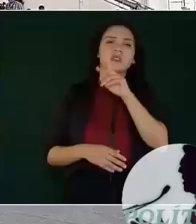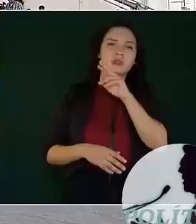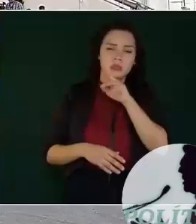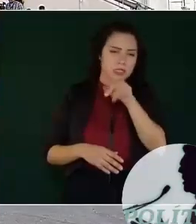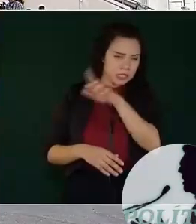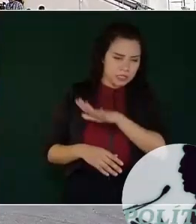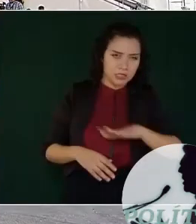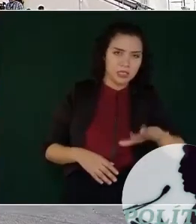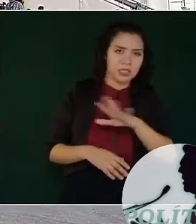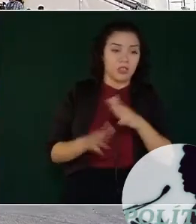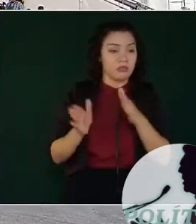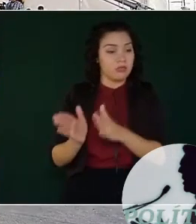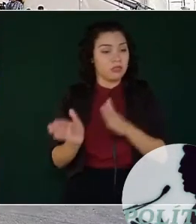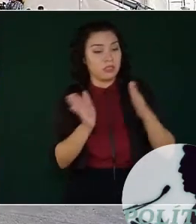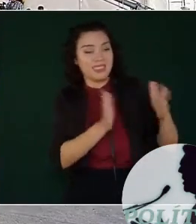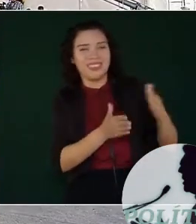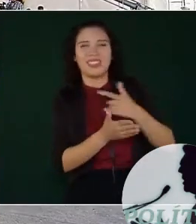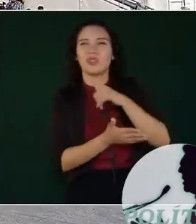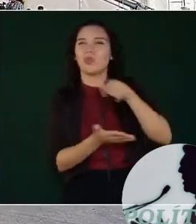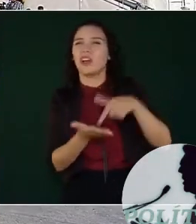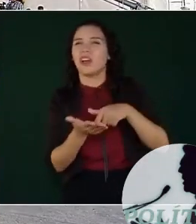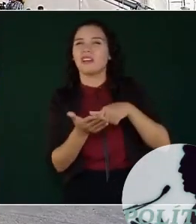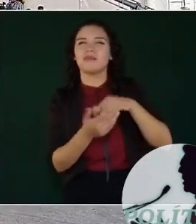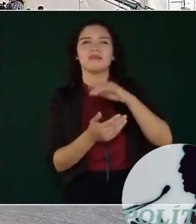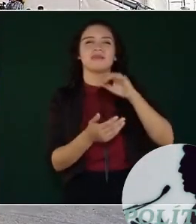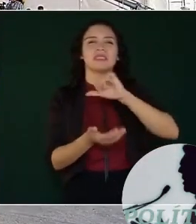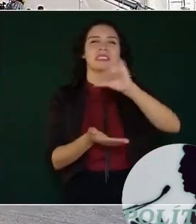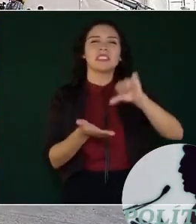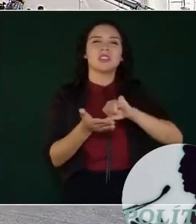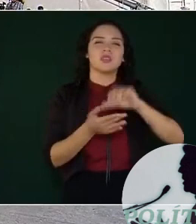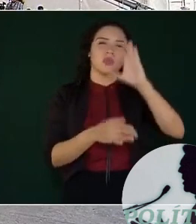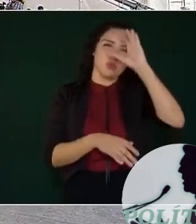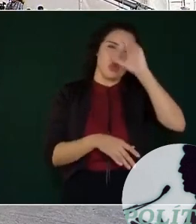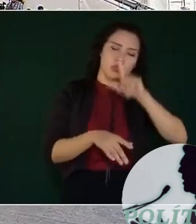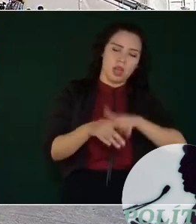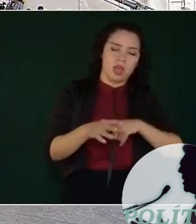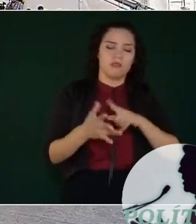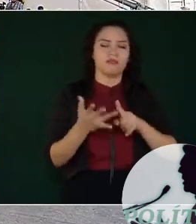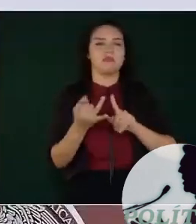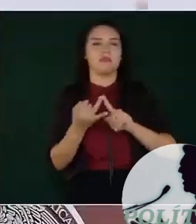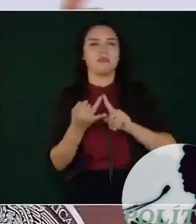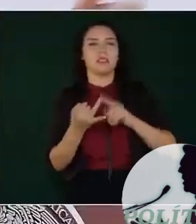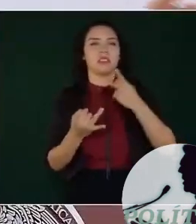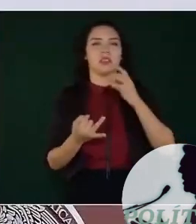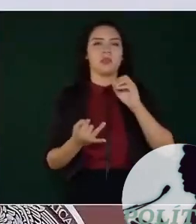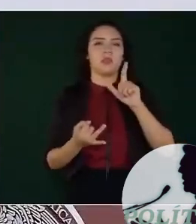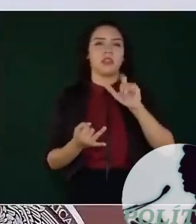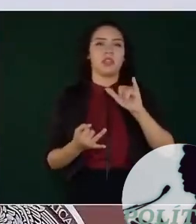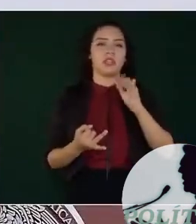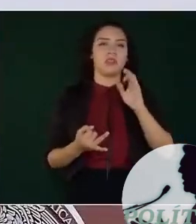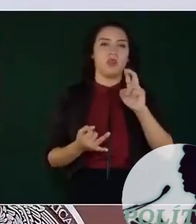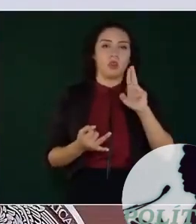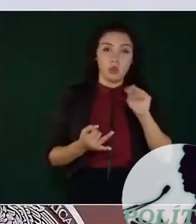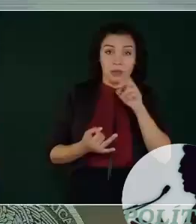en la área donde está el Centro Cultural y el Poliforum, hay una área de reserva